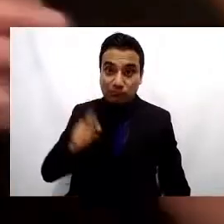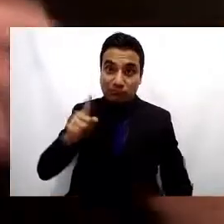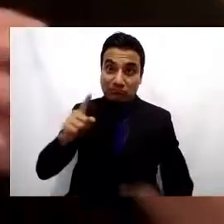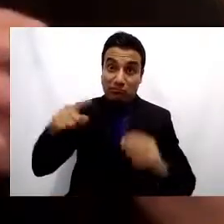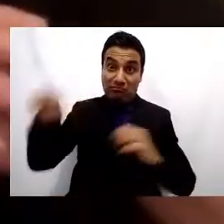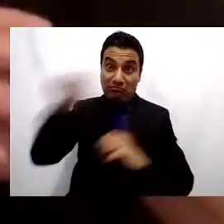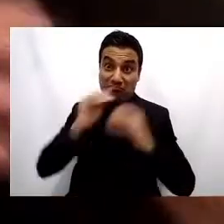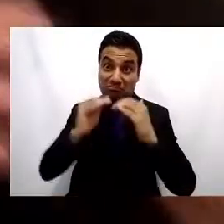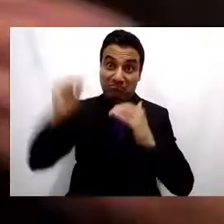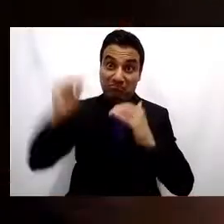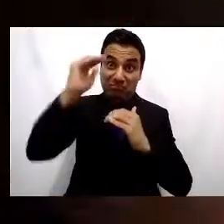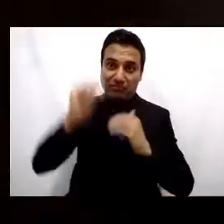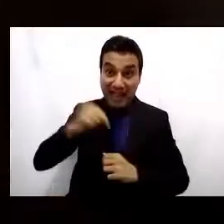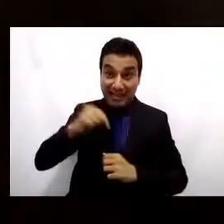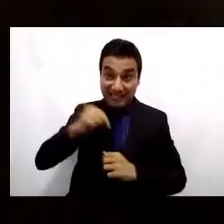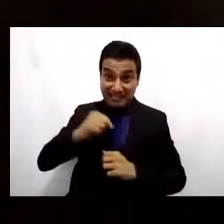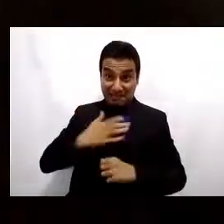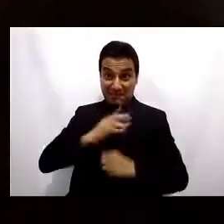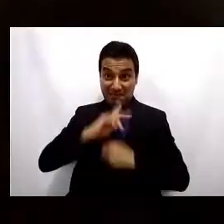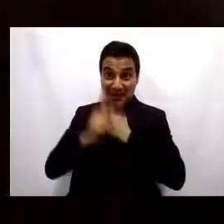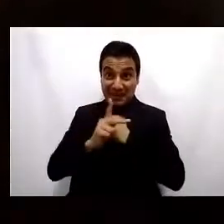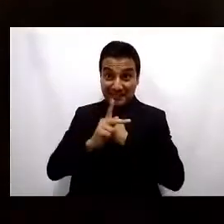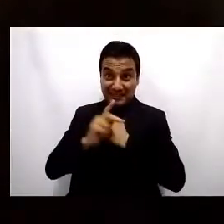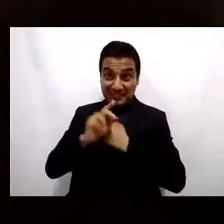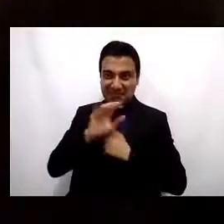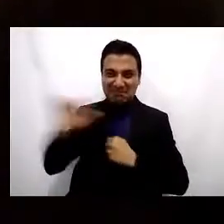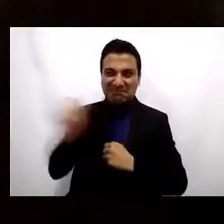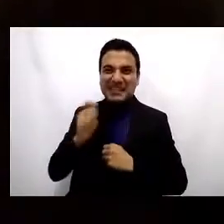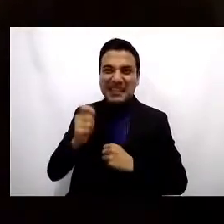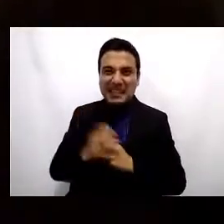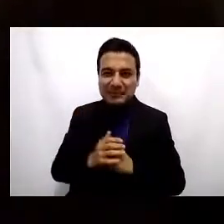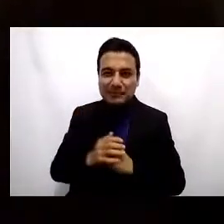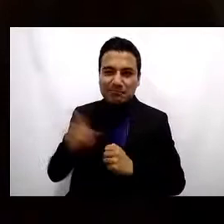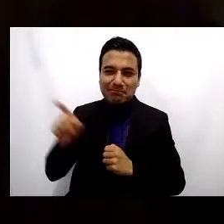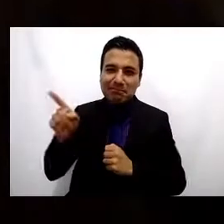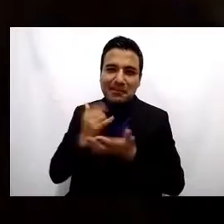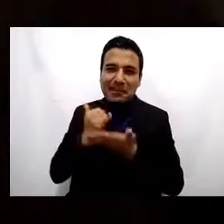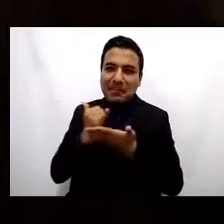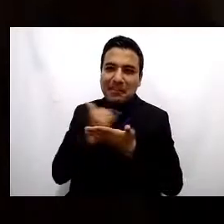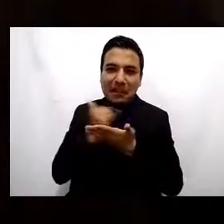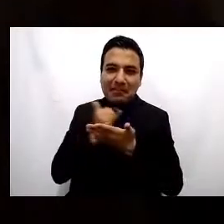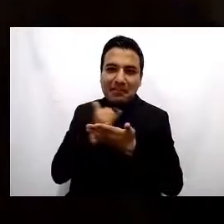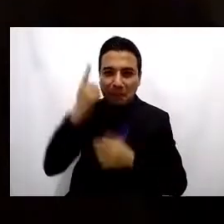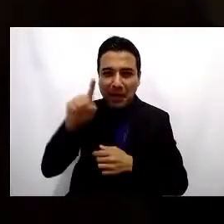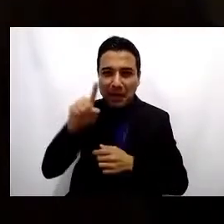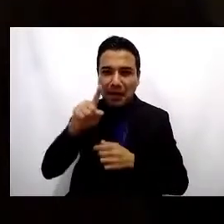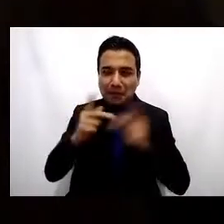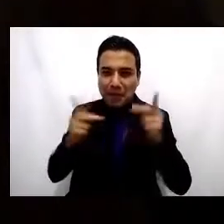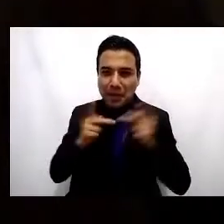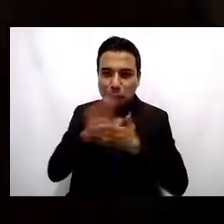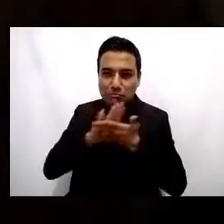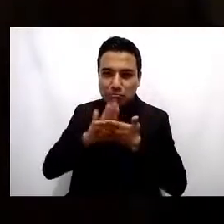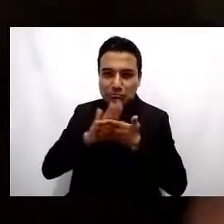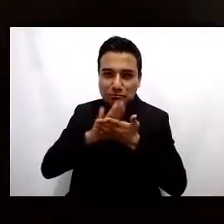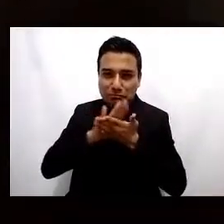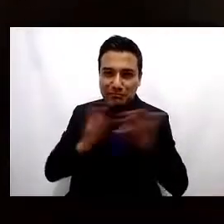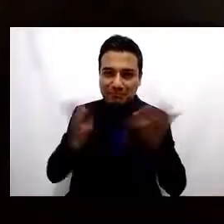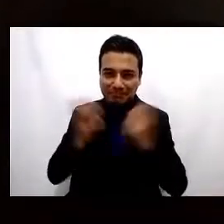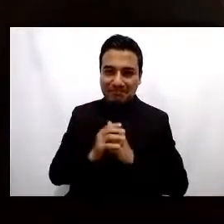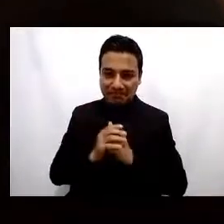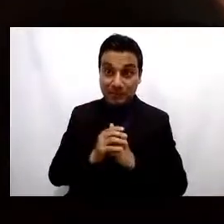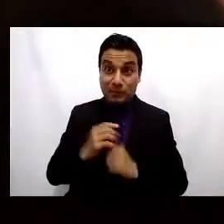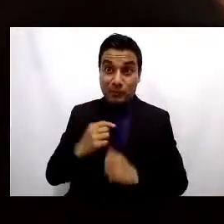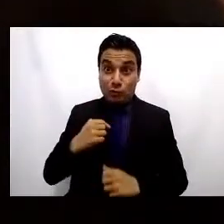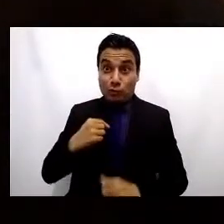quita absolutamente toda solemnidad. Me puedo permitir pensar que en cambio de una